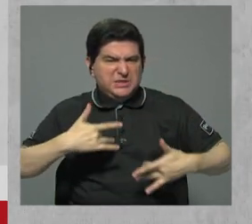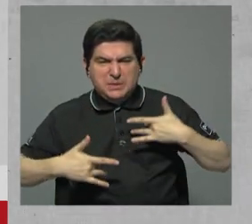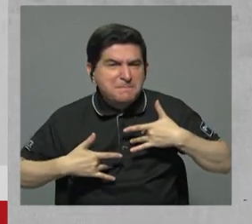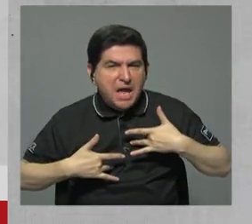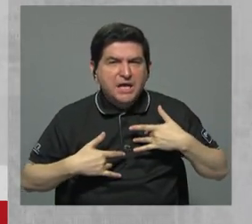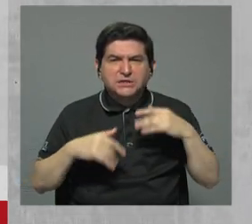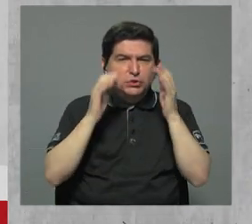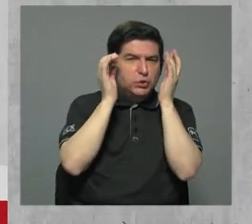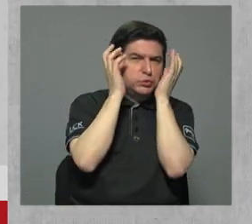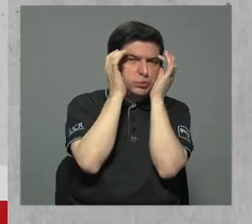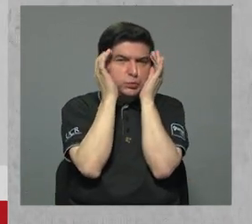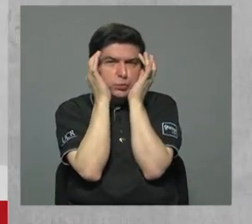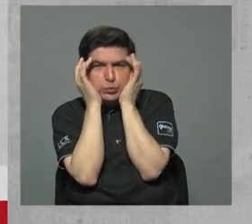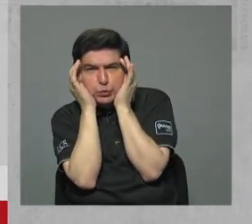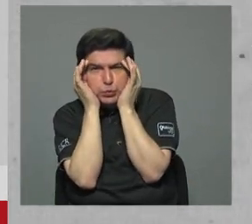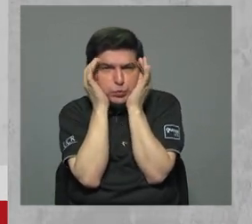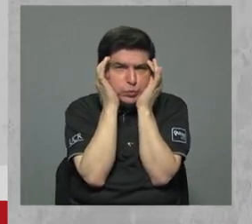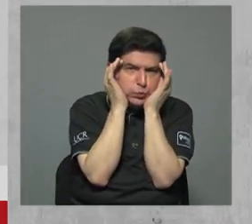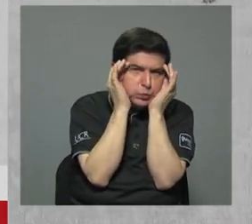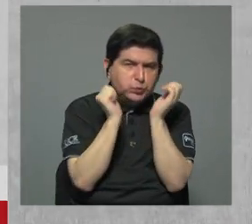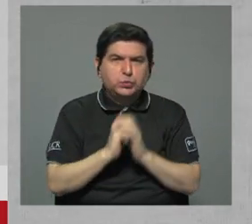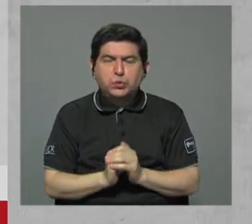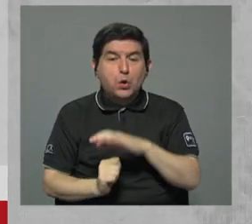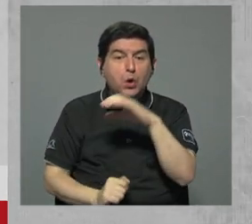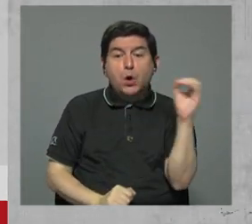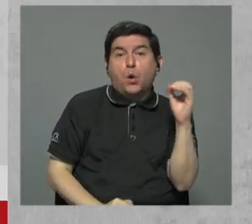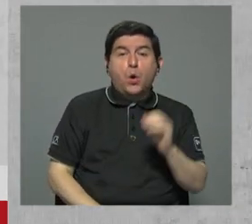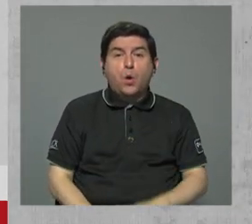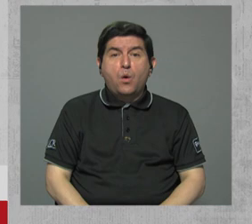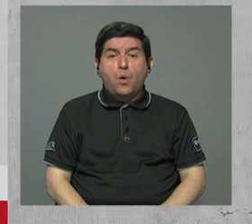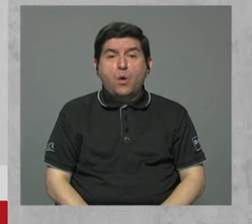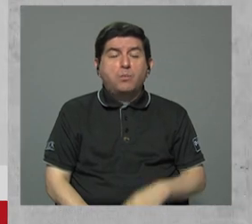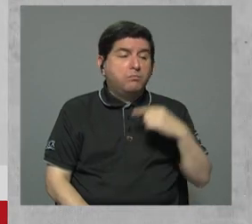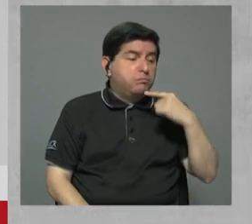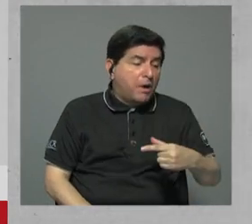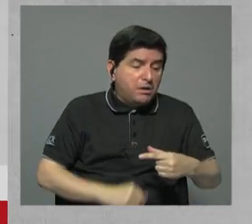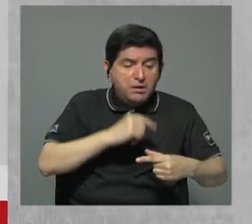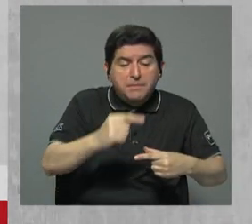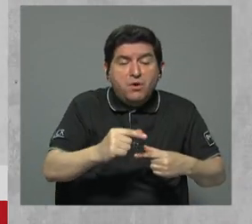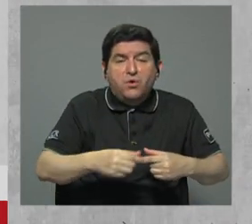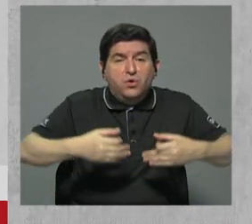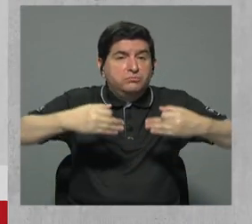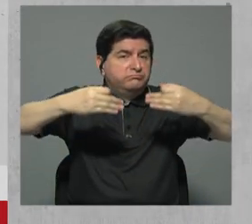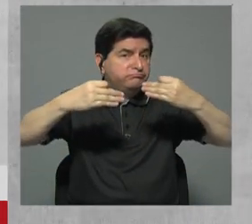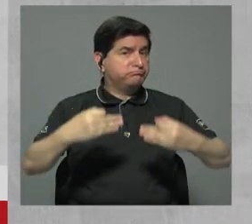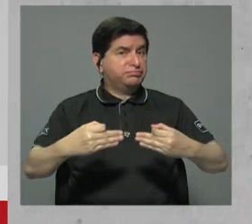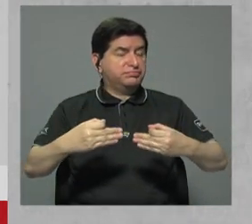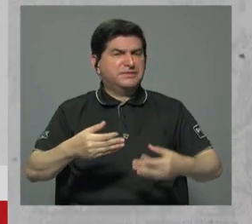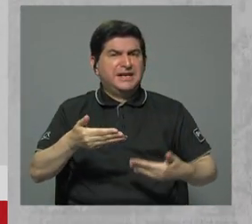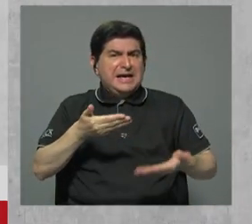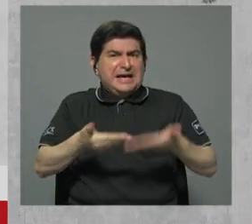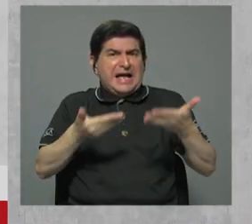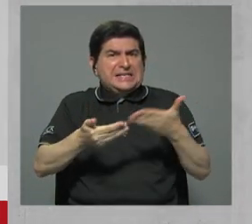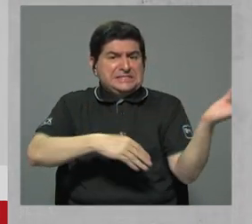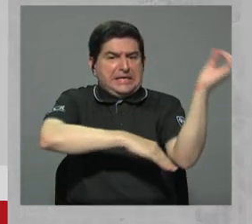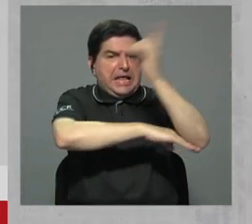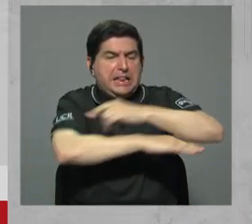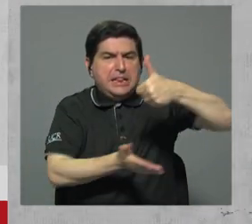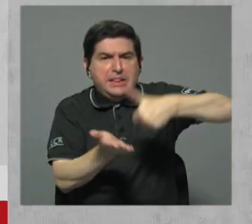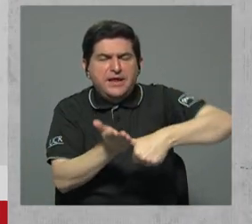la preocupación, o cómo se van decidiendo poco a poco, casi que teniendo encima el día de las elecciones.